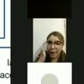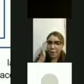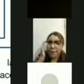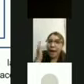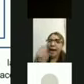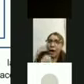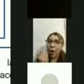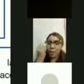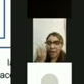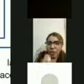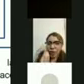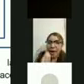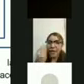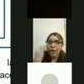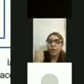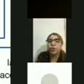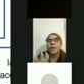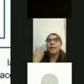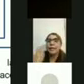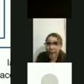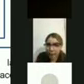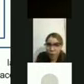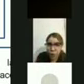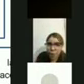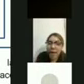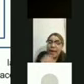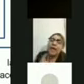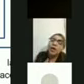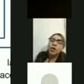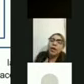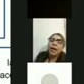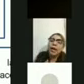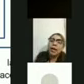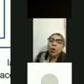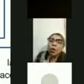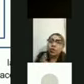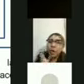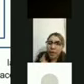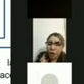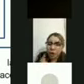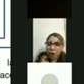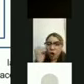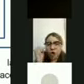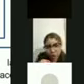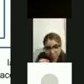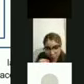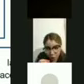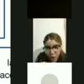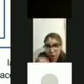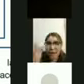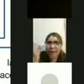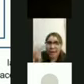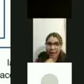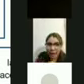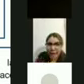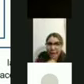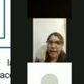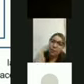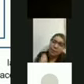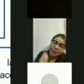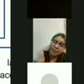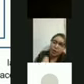referencia a la comprensión de las estructuras del texto y esto va a requerir un dominio de conceptos y